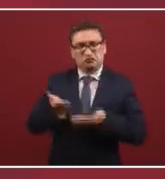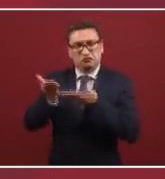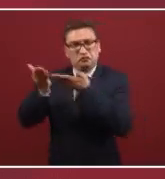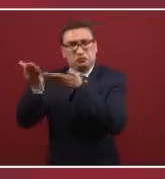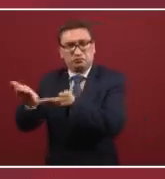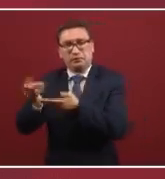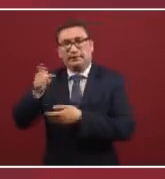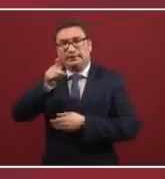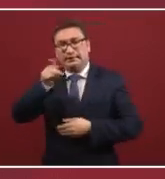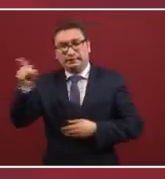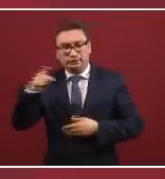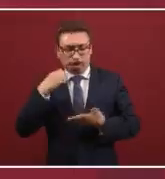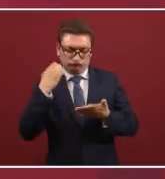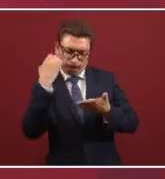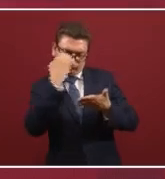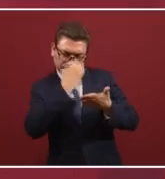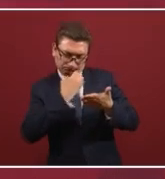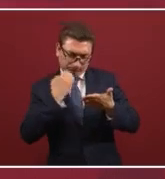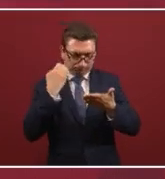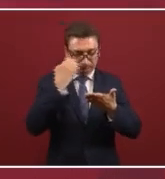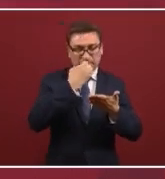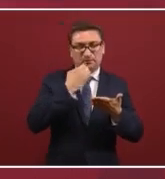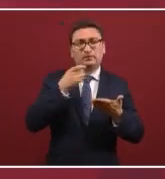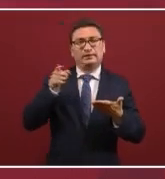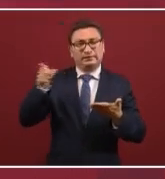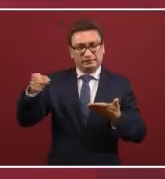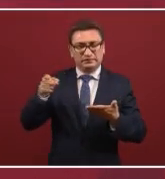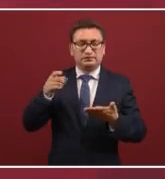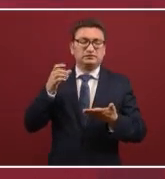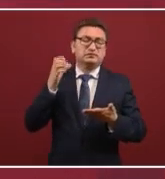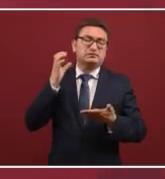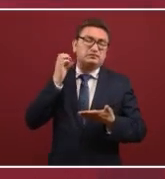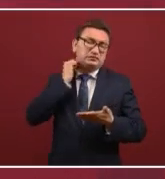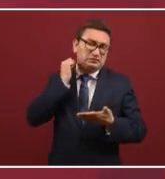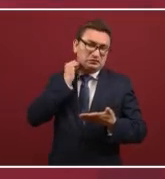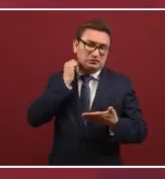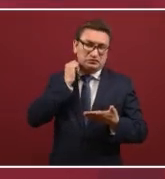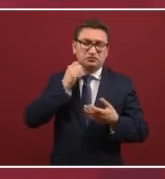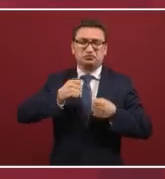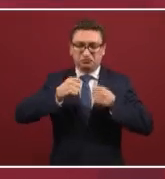pero seguramente los senadores tomarán en cuenta